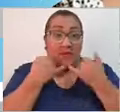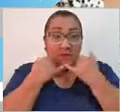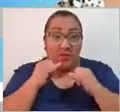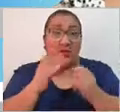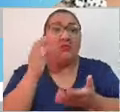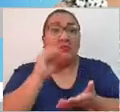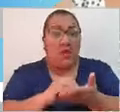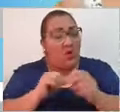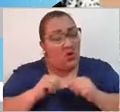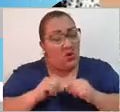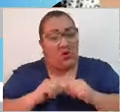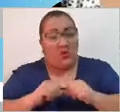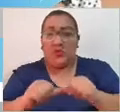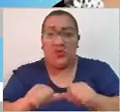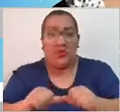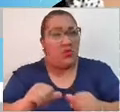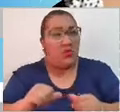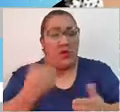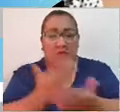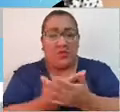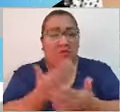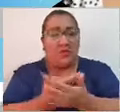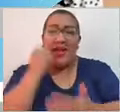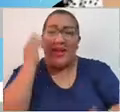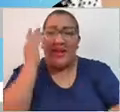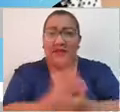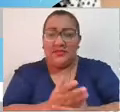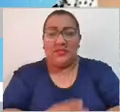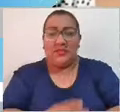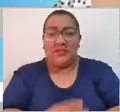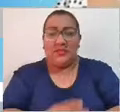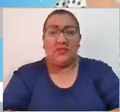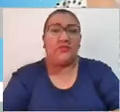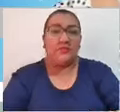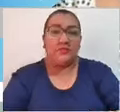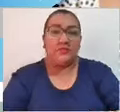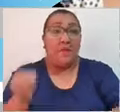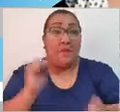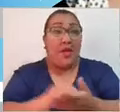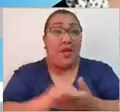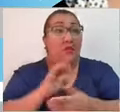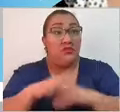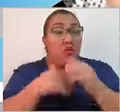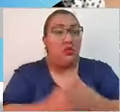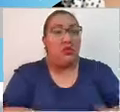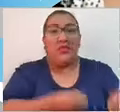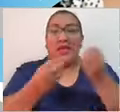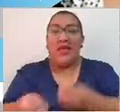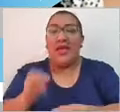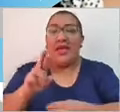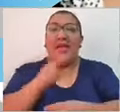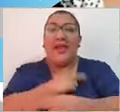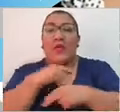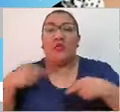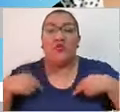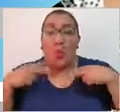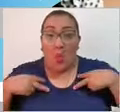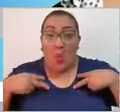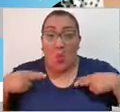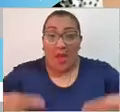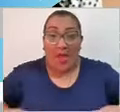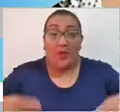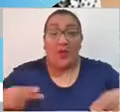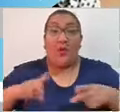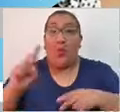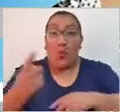también contiene una proposición de sanción. Luego esto es trasladado a Recursos Humanos en el plazo de un día y Recursos Humanos